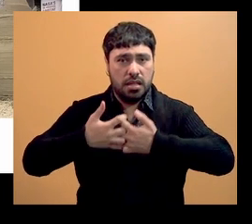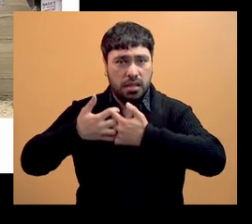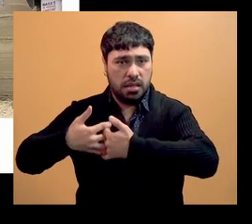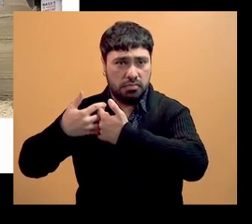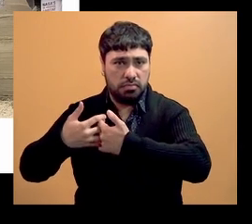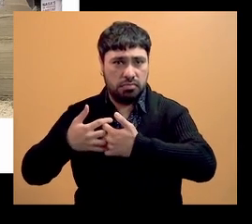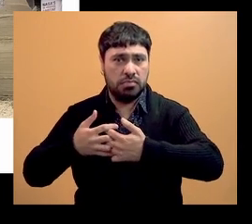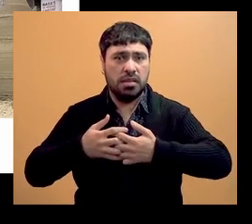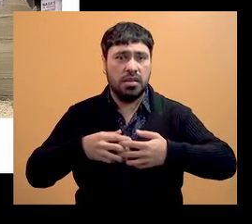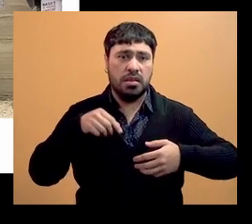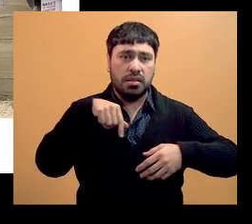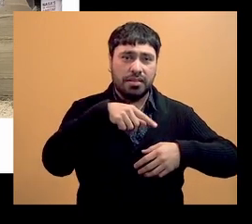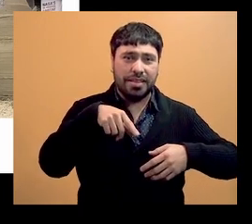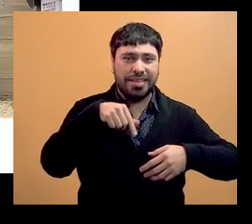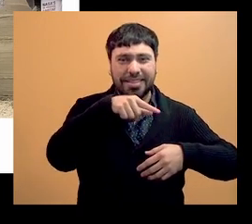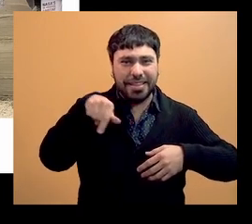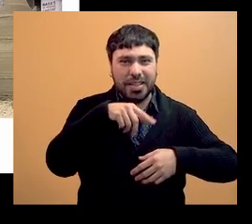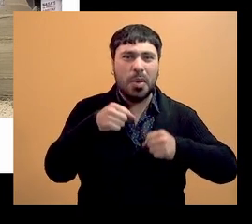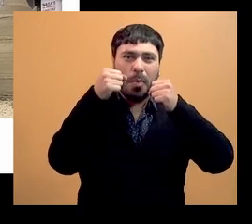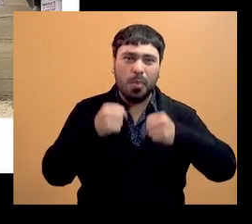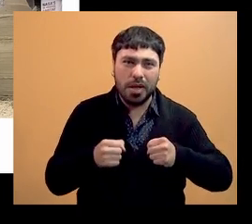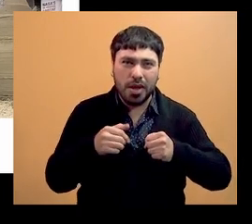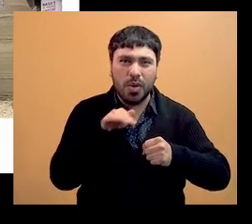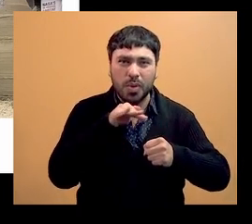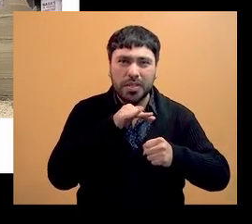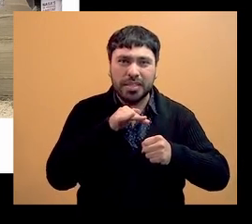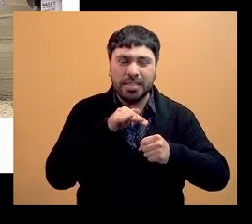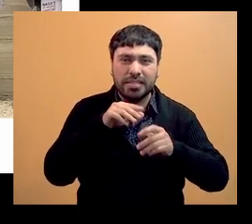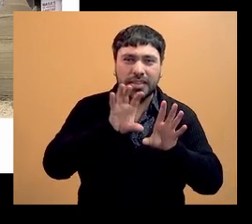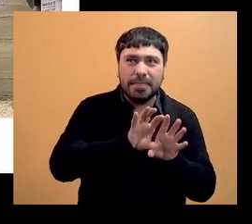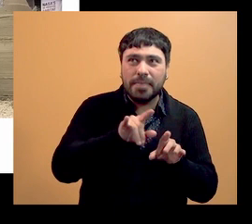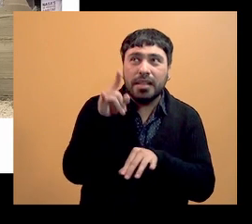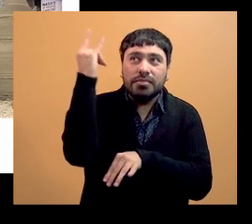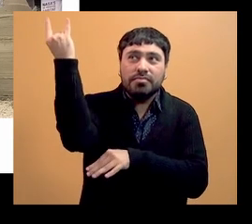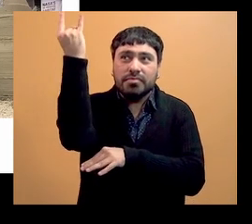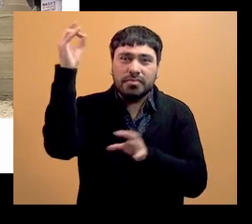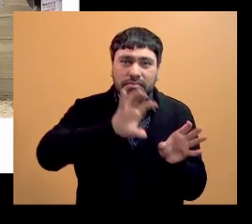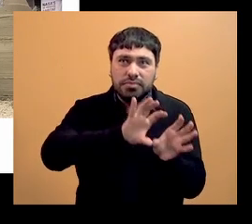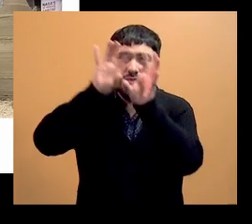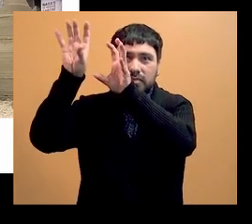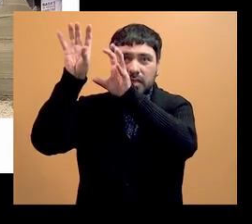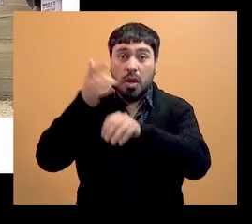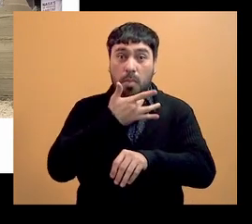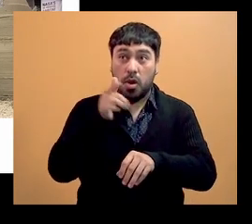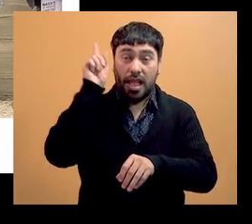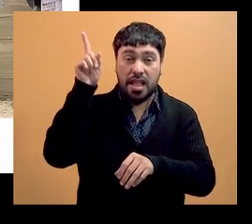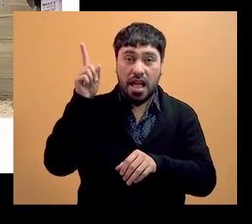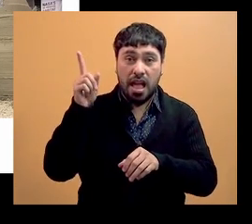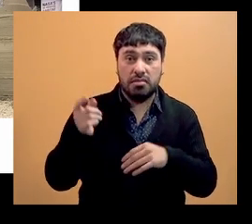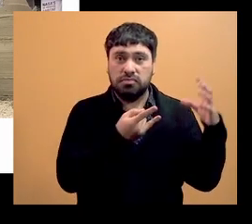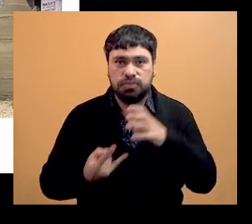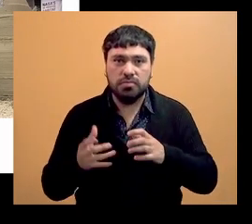impresoras 3D que pudieran utilizarse en microgravedad. Eso posteriormente, ya en el 2014, se probó con un demo de una